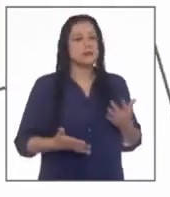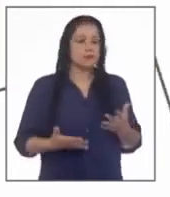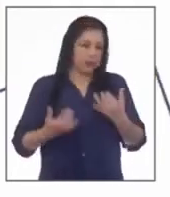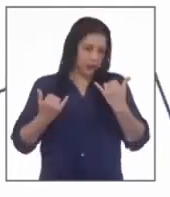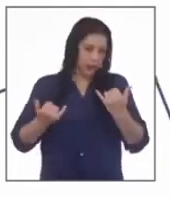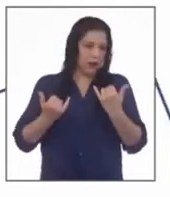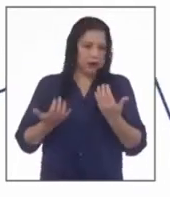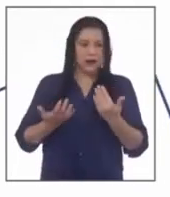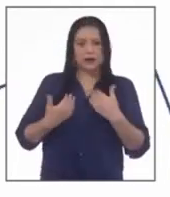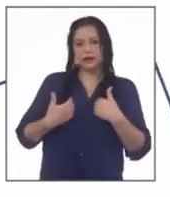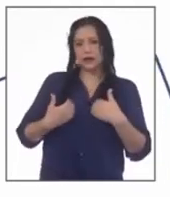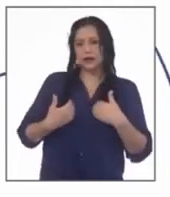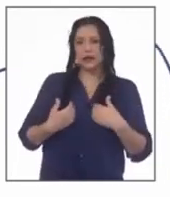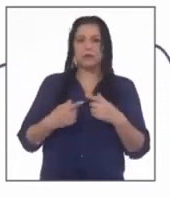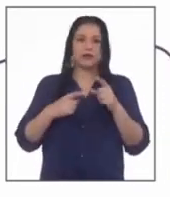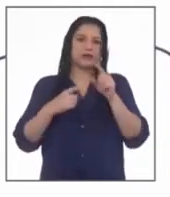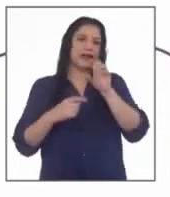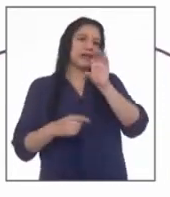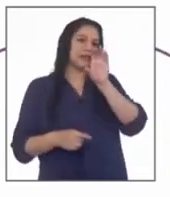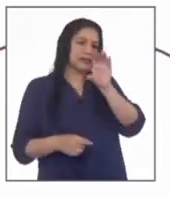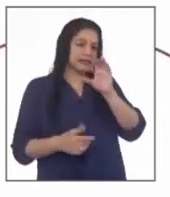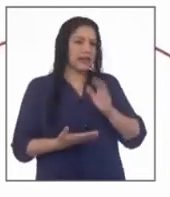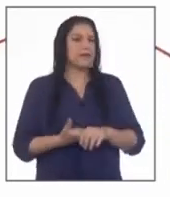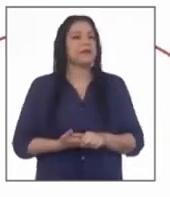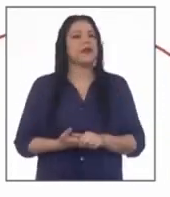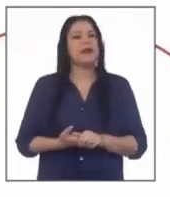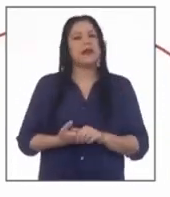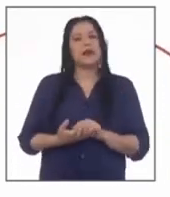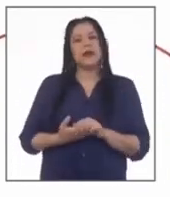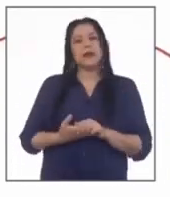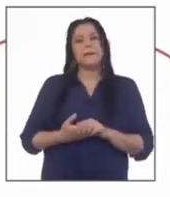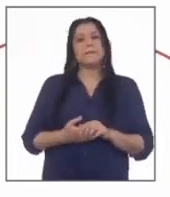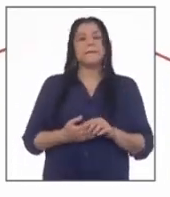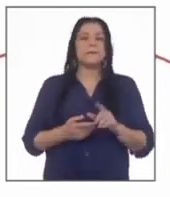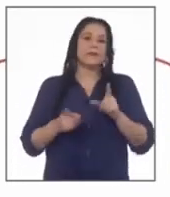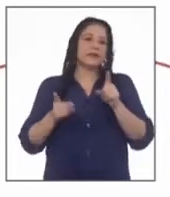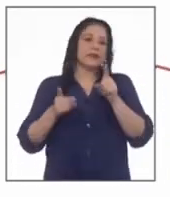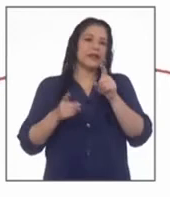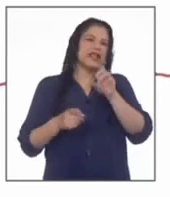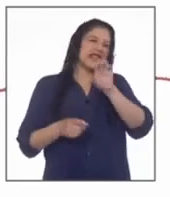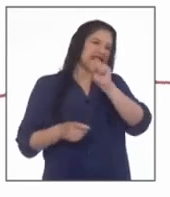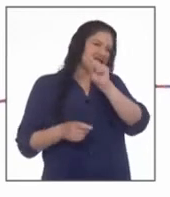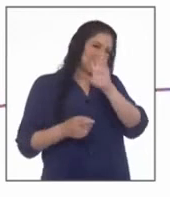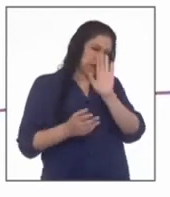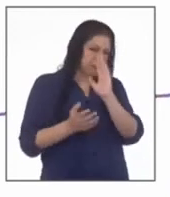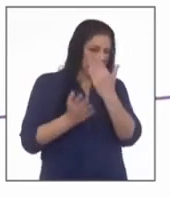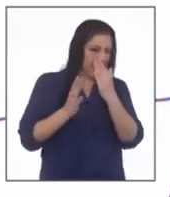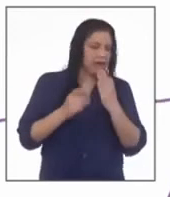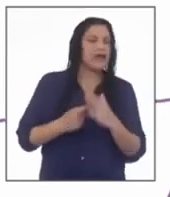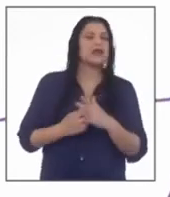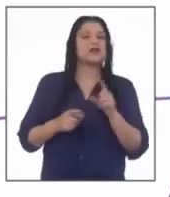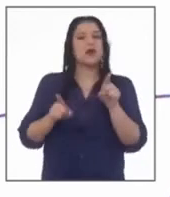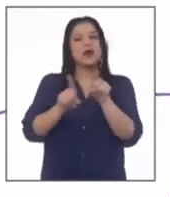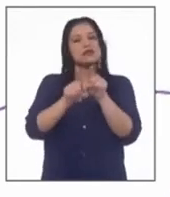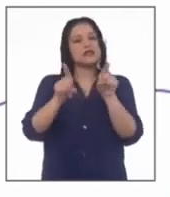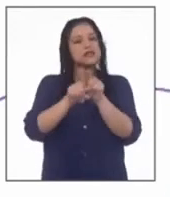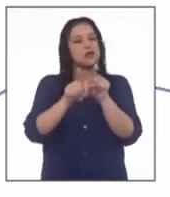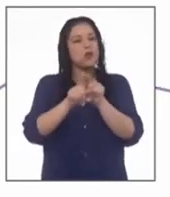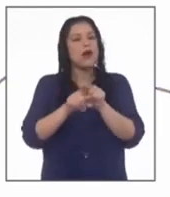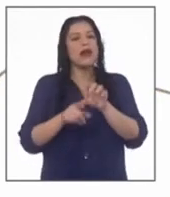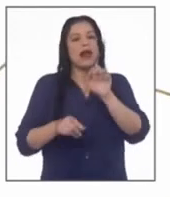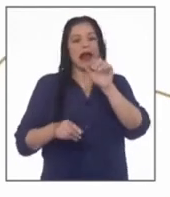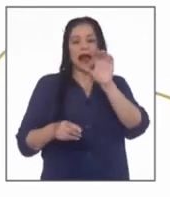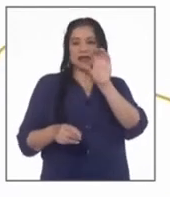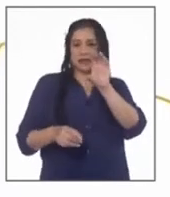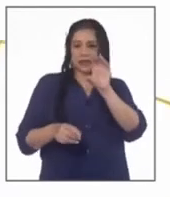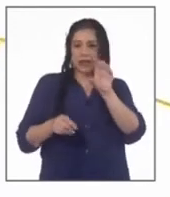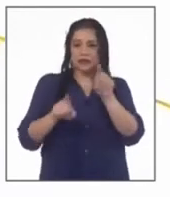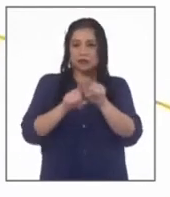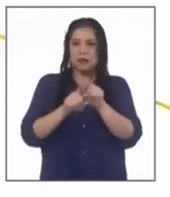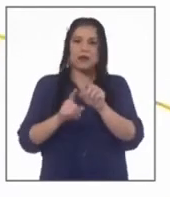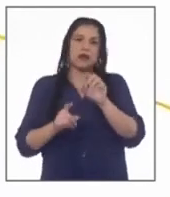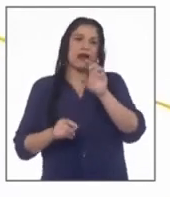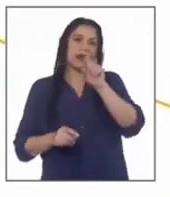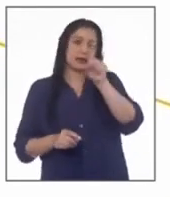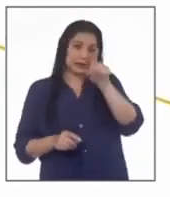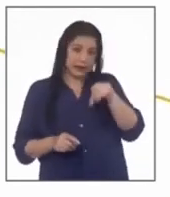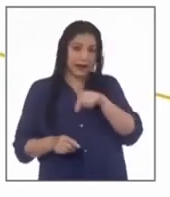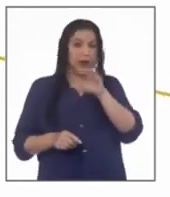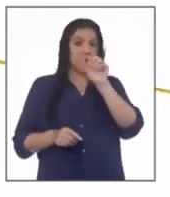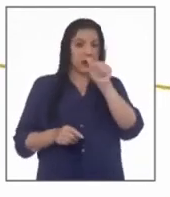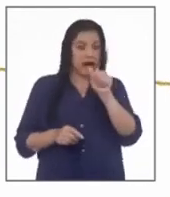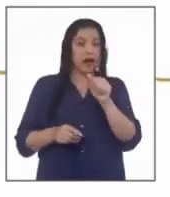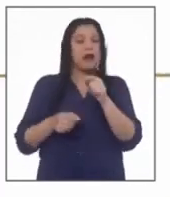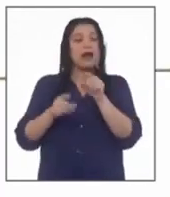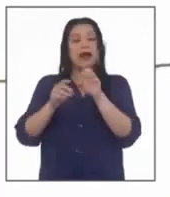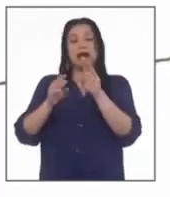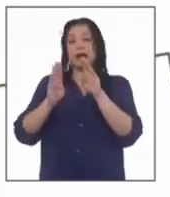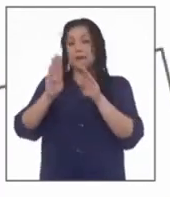Ahora tenemos el intervalo C, semiabierto por la derecha. Es igual al intervalo cerrado en A, lo que indica que sí se